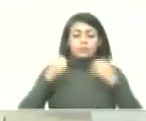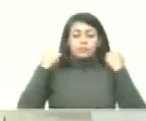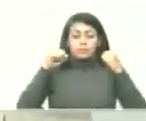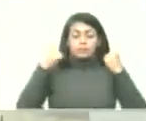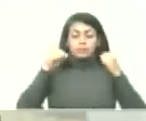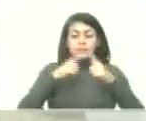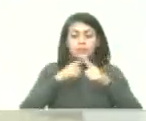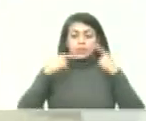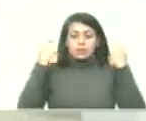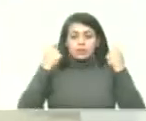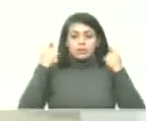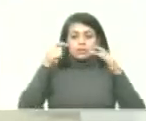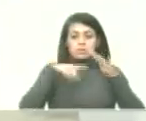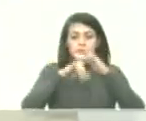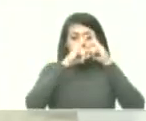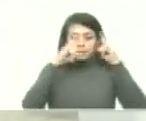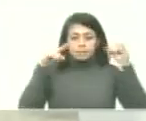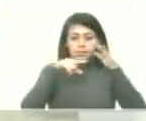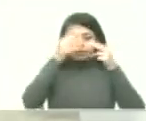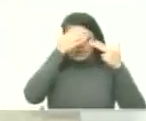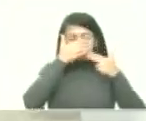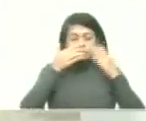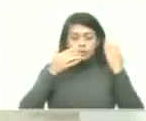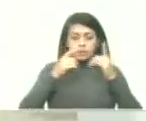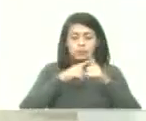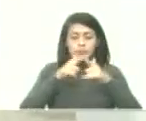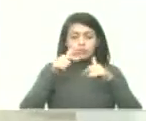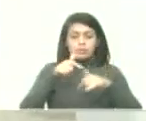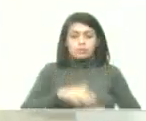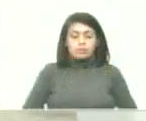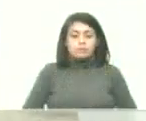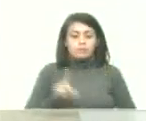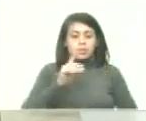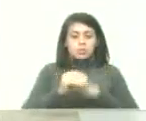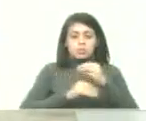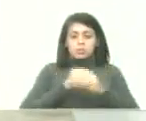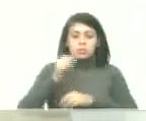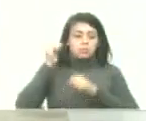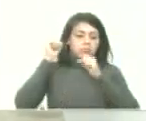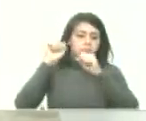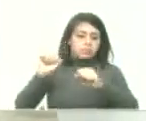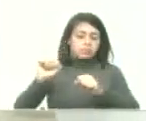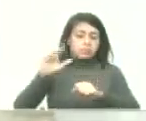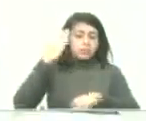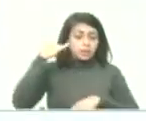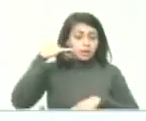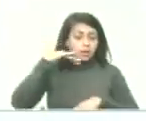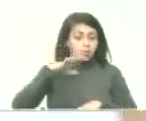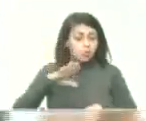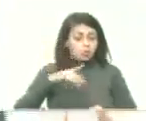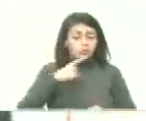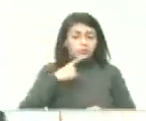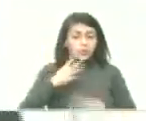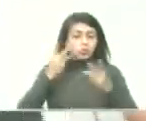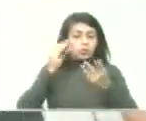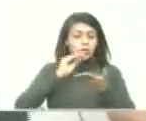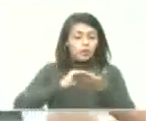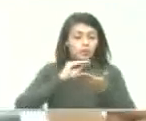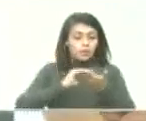entrenamientos de campamentos paramilitares y terroristas en Colombia y no nos hizo caso, supuestamente? ¿Cuántas